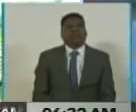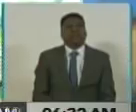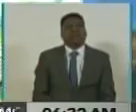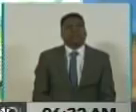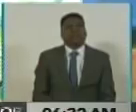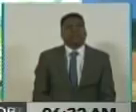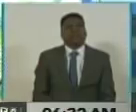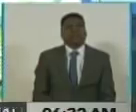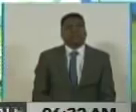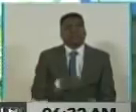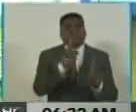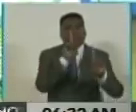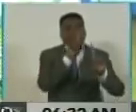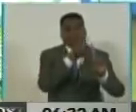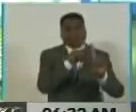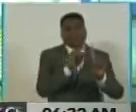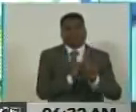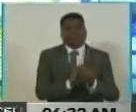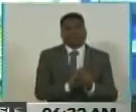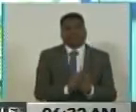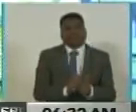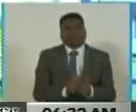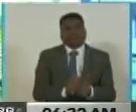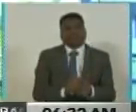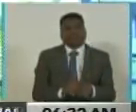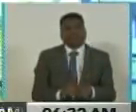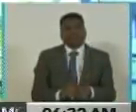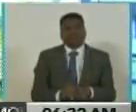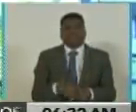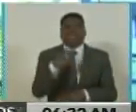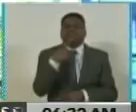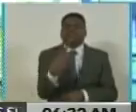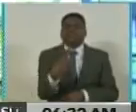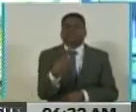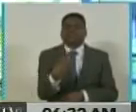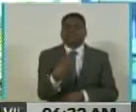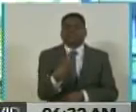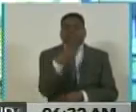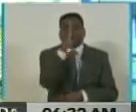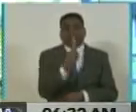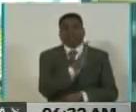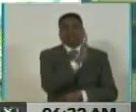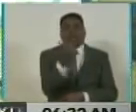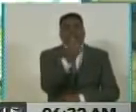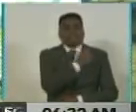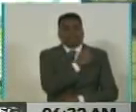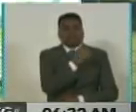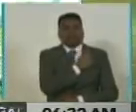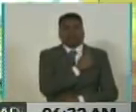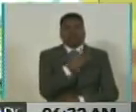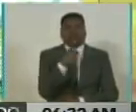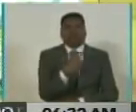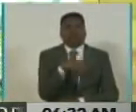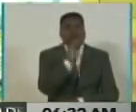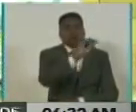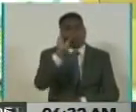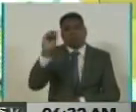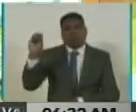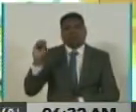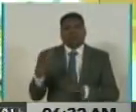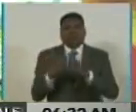el tema de la oposición. En principio, el Nacional. ¿Qué dice la Iglesia en torno al tema? Dice que el diálogo, la convocatoria del diálogo fue para